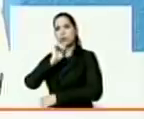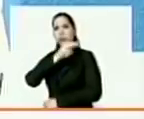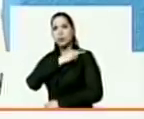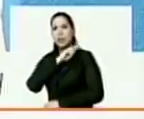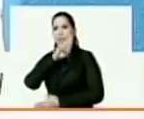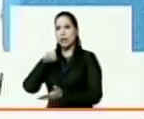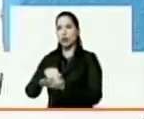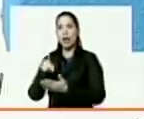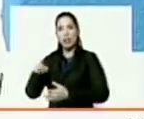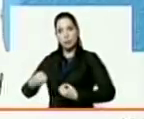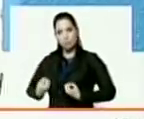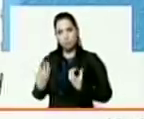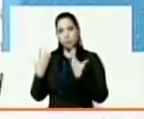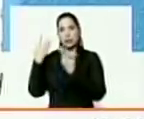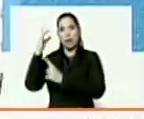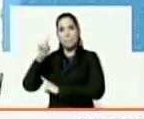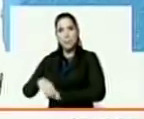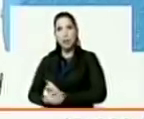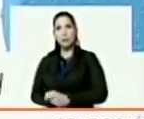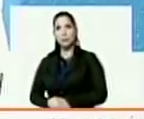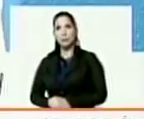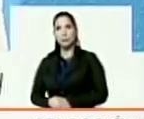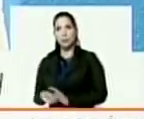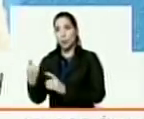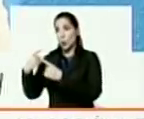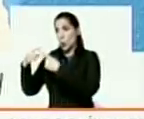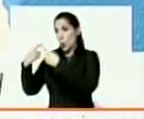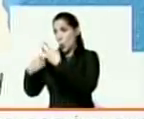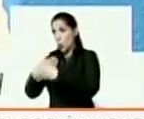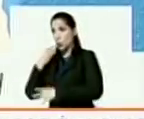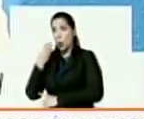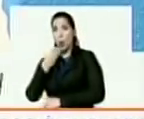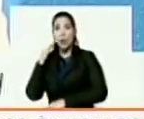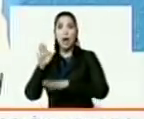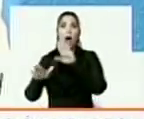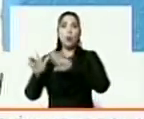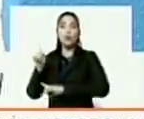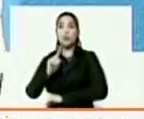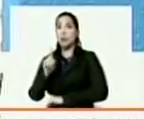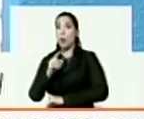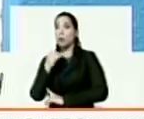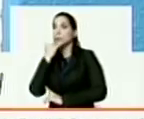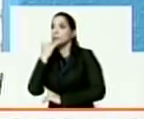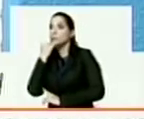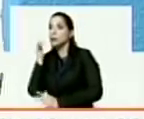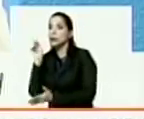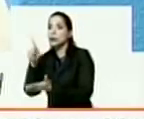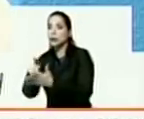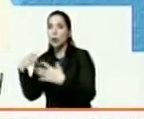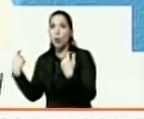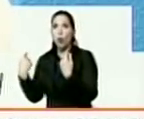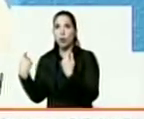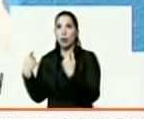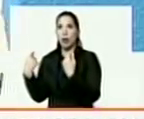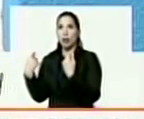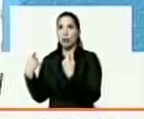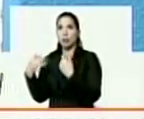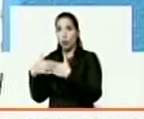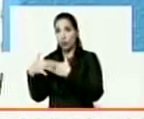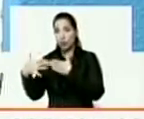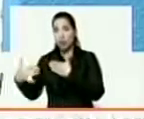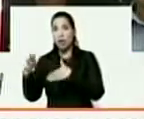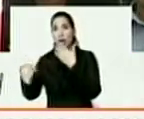esa motivación además para el resto de los jóvenes que aún no se han acercado a estas jornadas que continuarán hasta el mes de abril